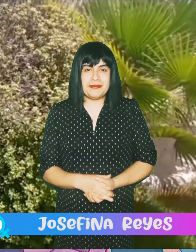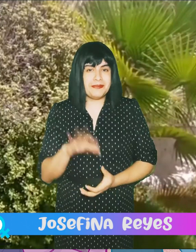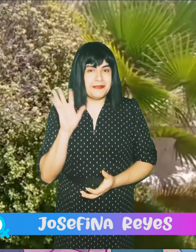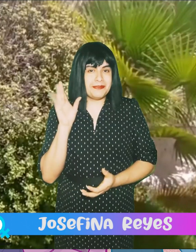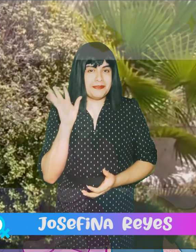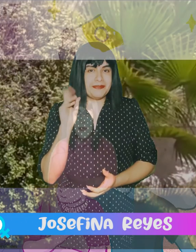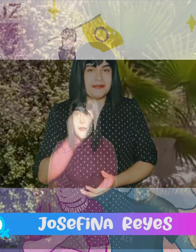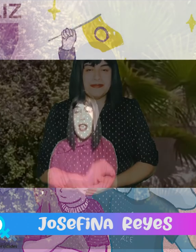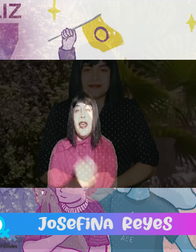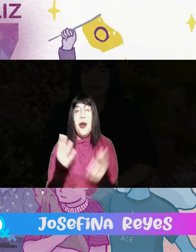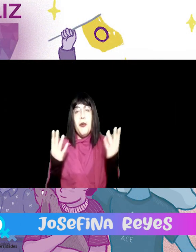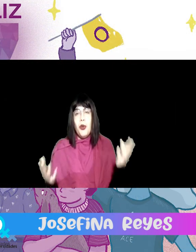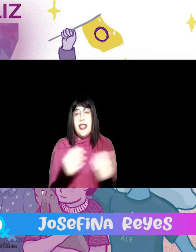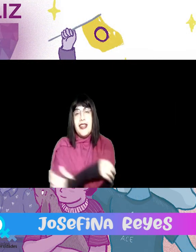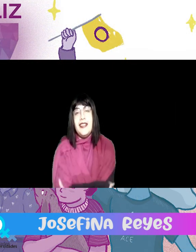Mapadres.